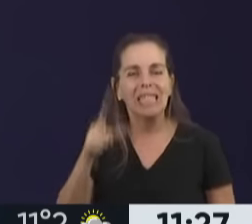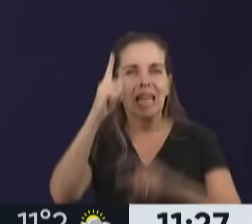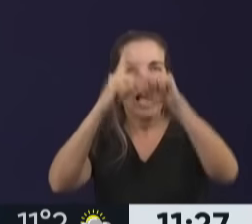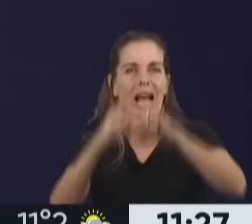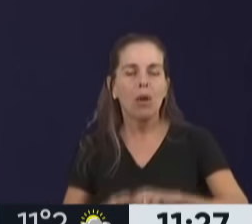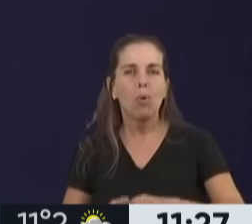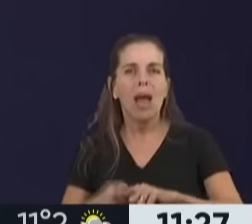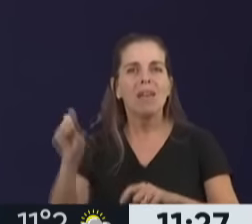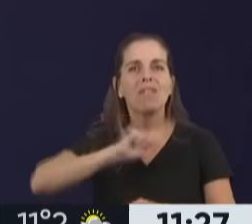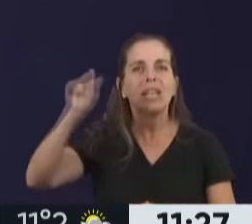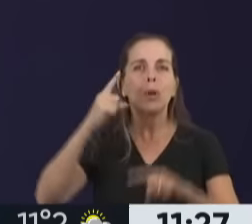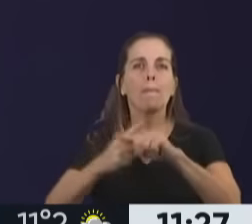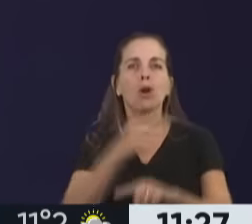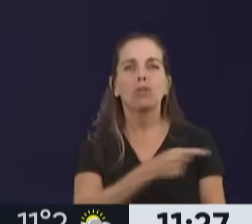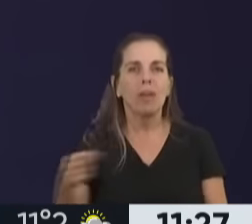semanales